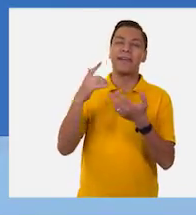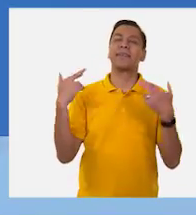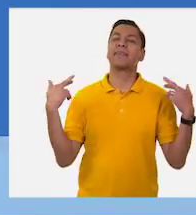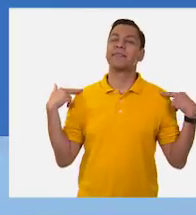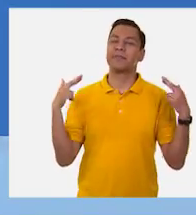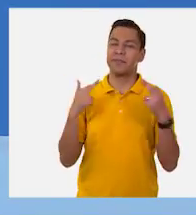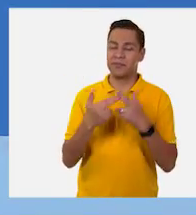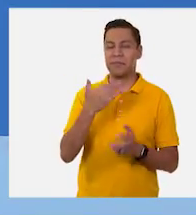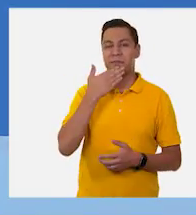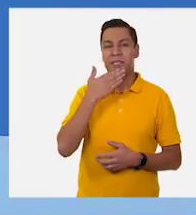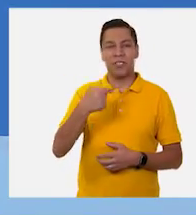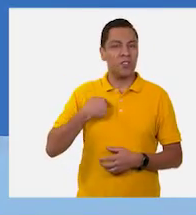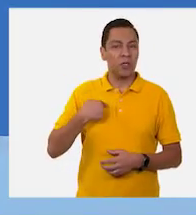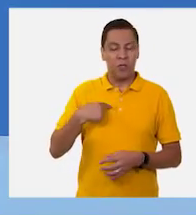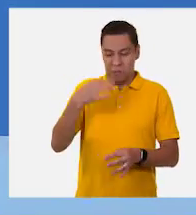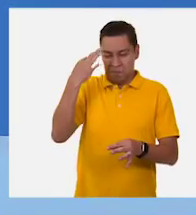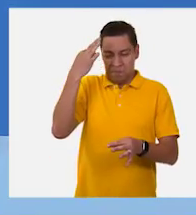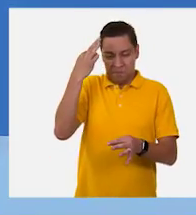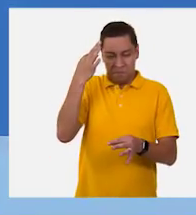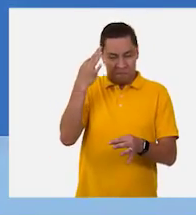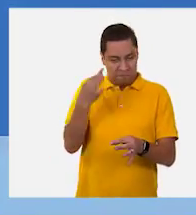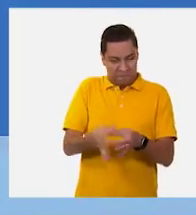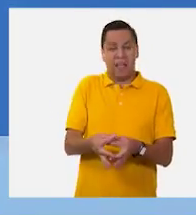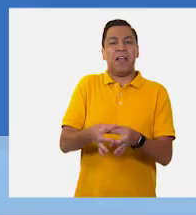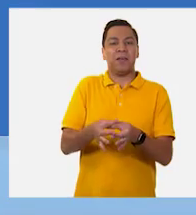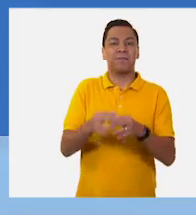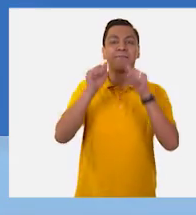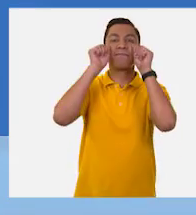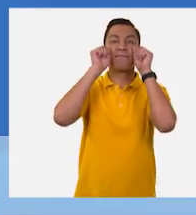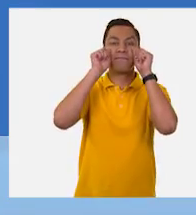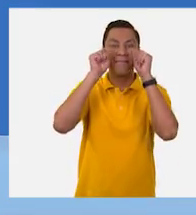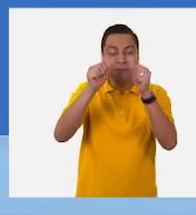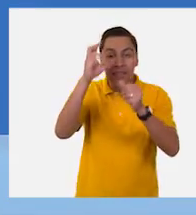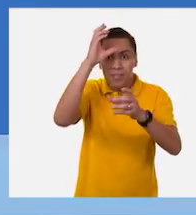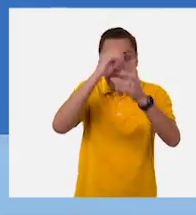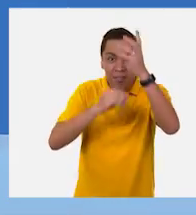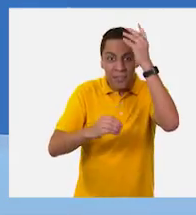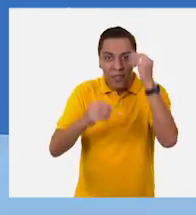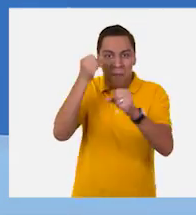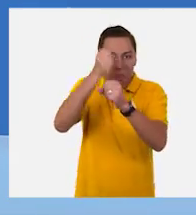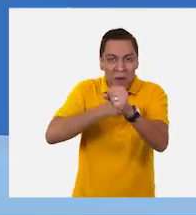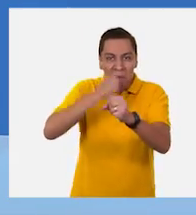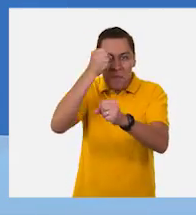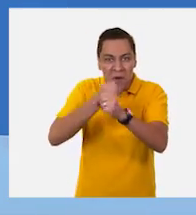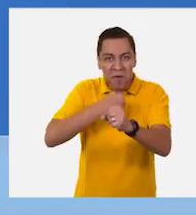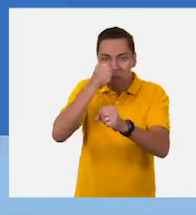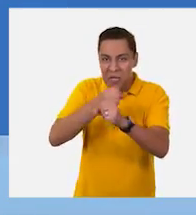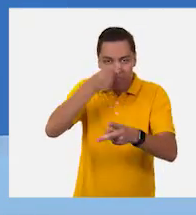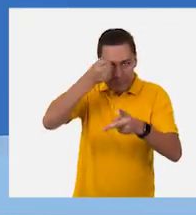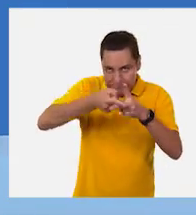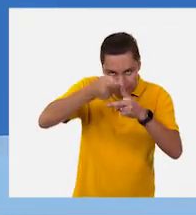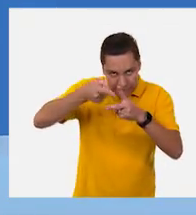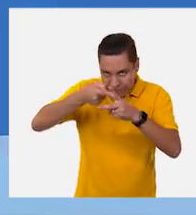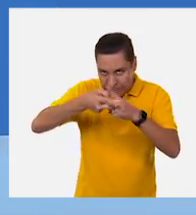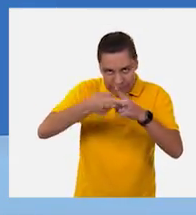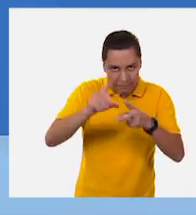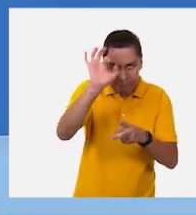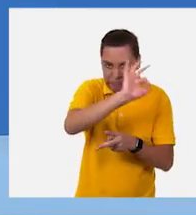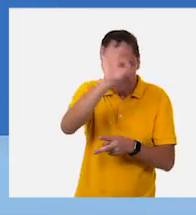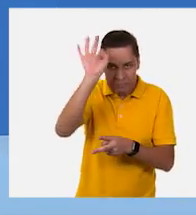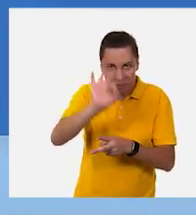y puestísimo como un buen calcetín para estudiar y ejercitar las grandes e